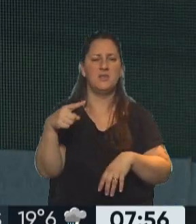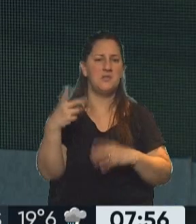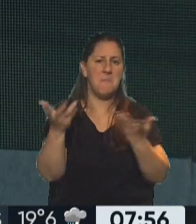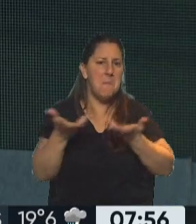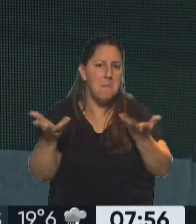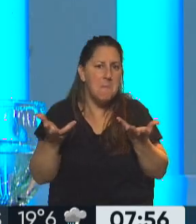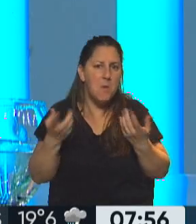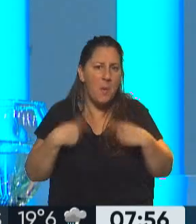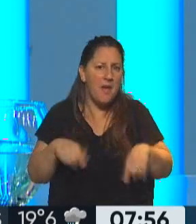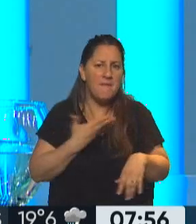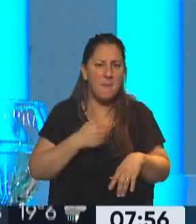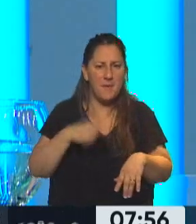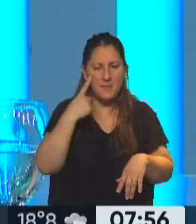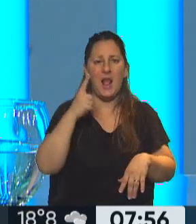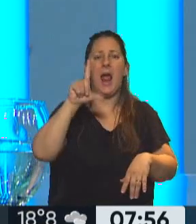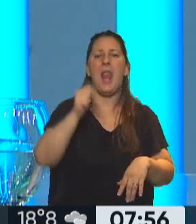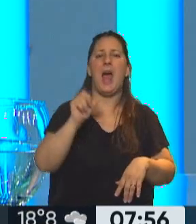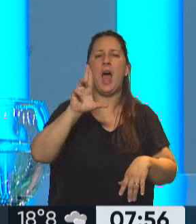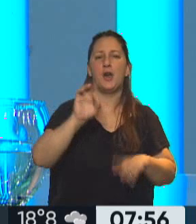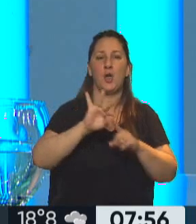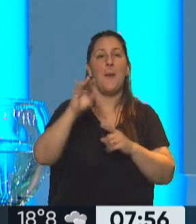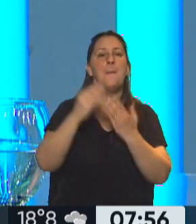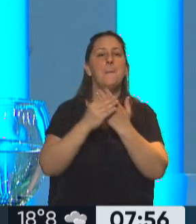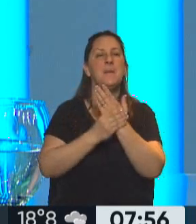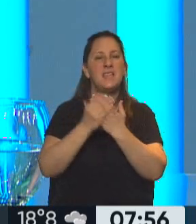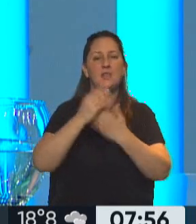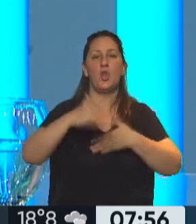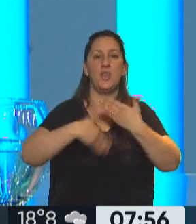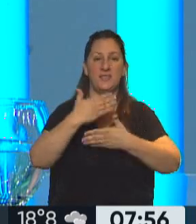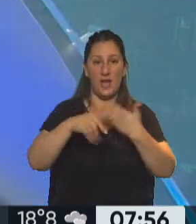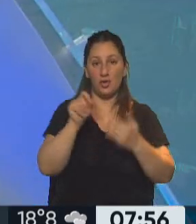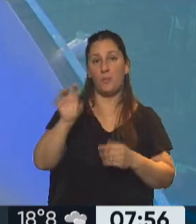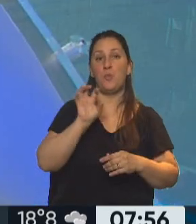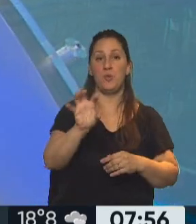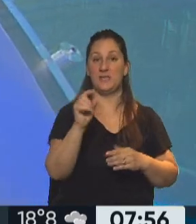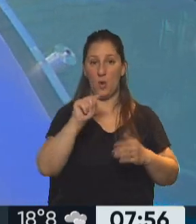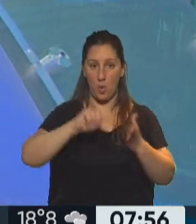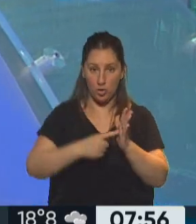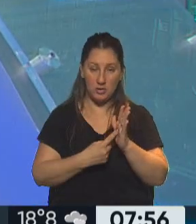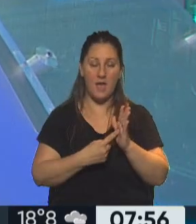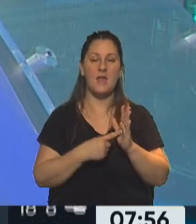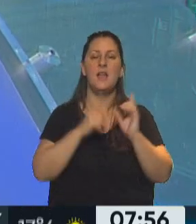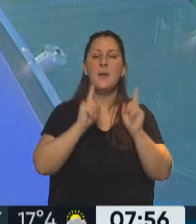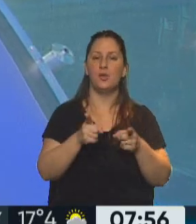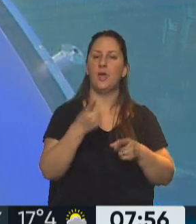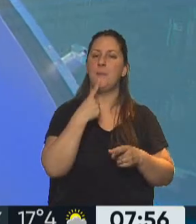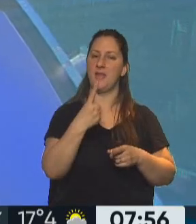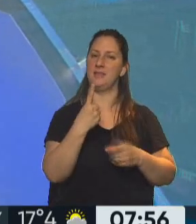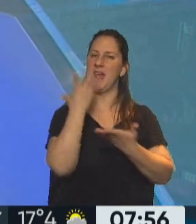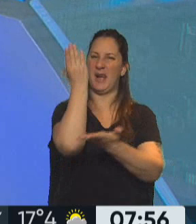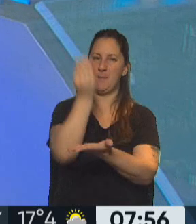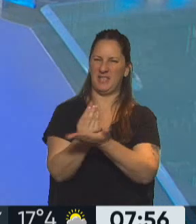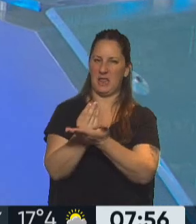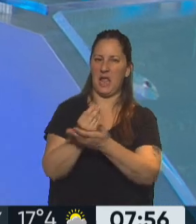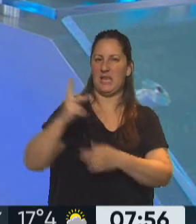Bueno lo dijo Andrés El Cuervo larroque que es el ministro de desarrollo de la comunidad de la provincia de Buenos Aires pero al mismo tiempo aparece como El Vocero